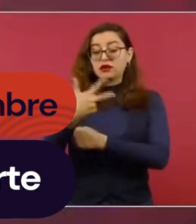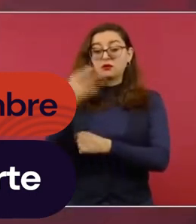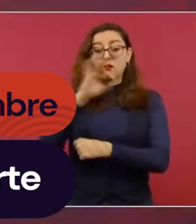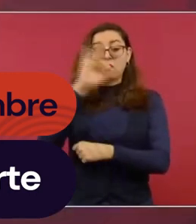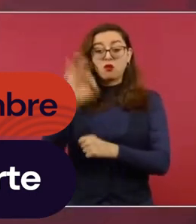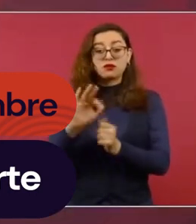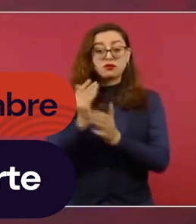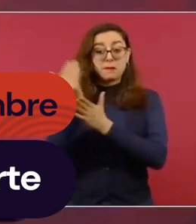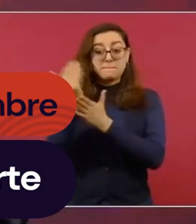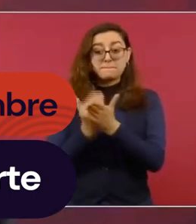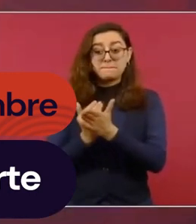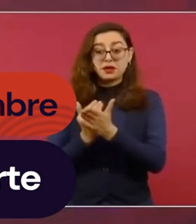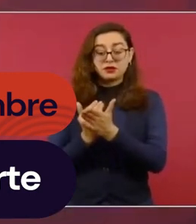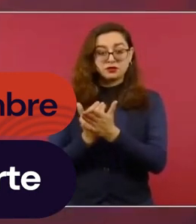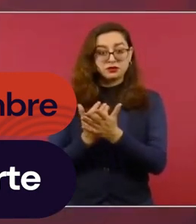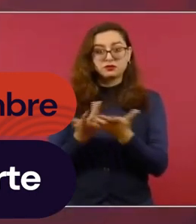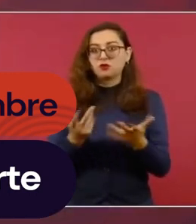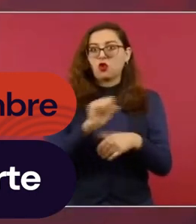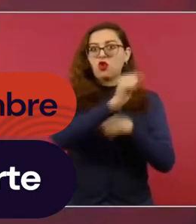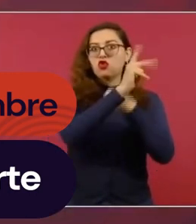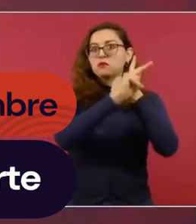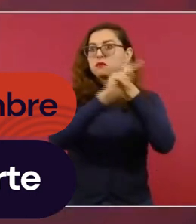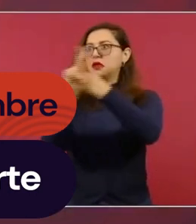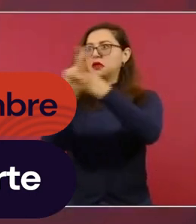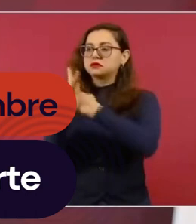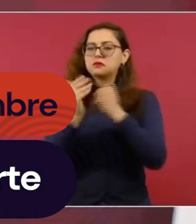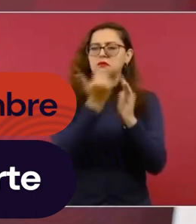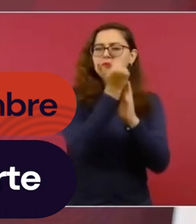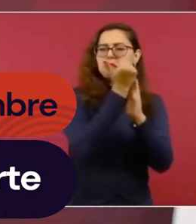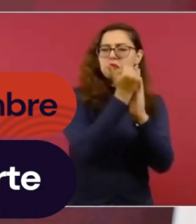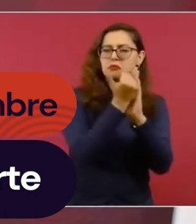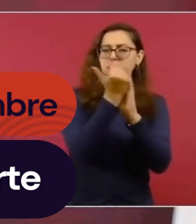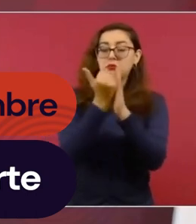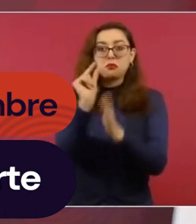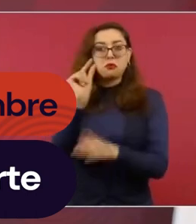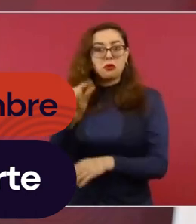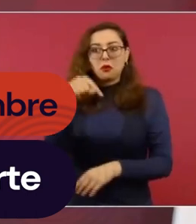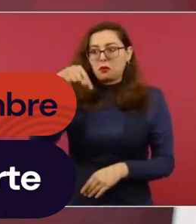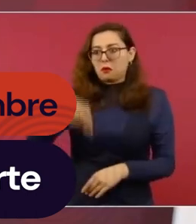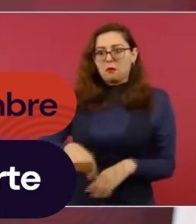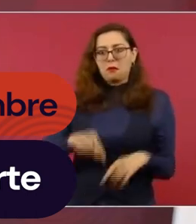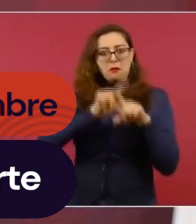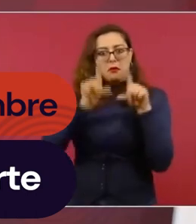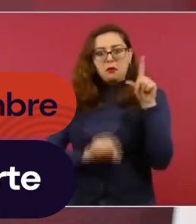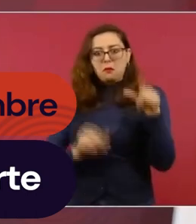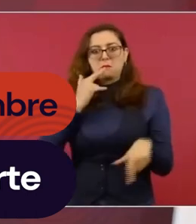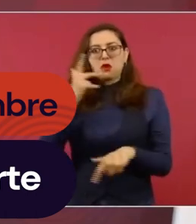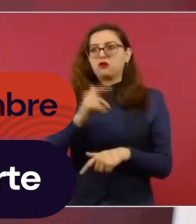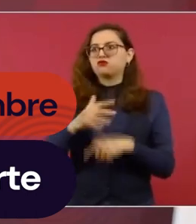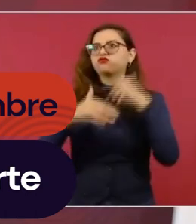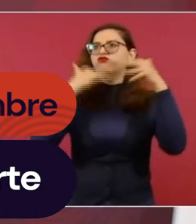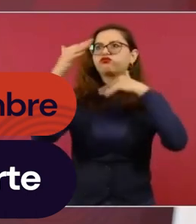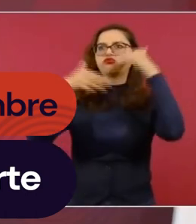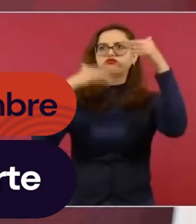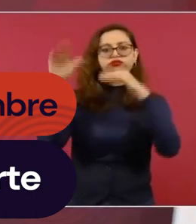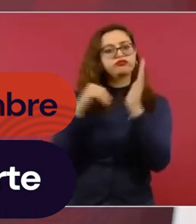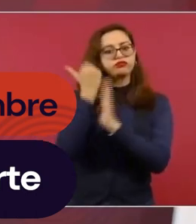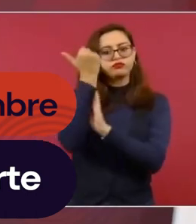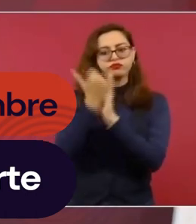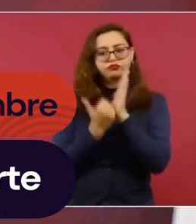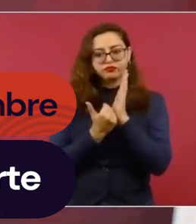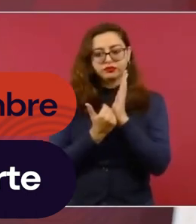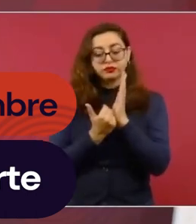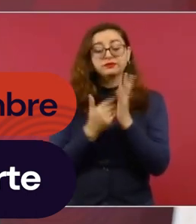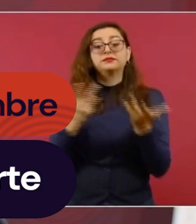países que más redujo sus emisiones. Y además, el presidente estableció que los compromisos de México para el